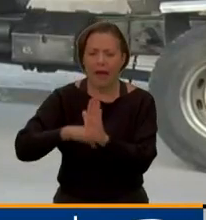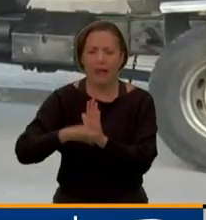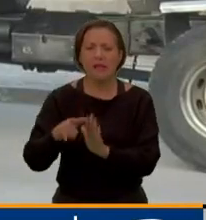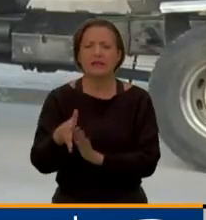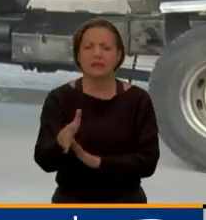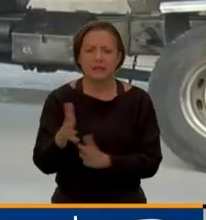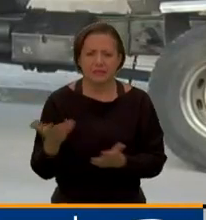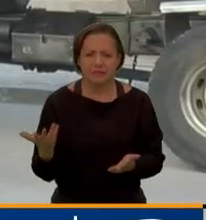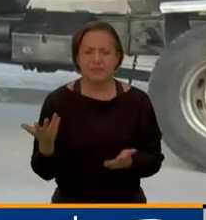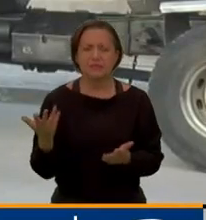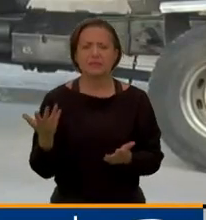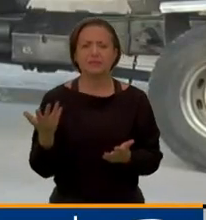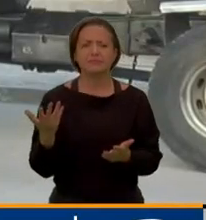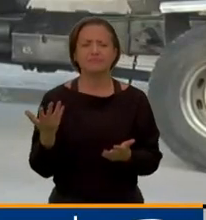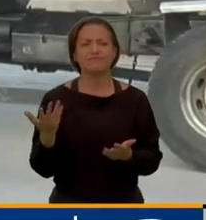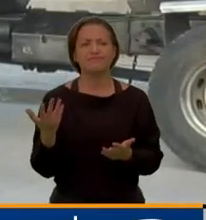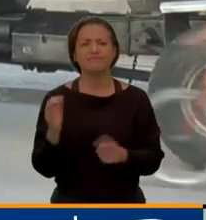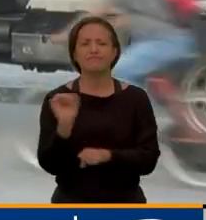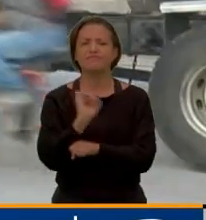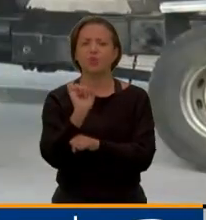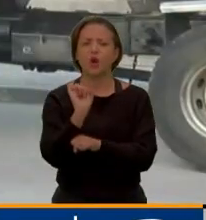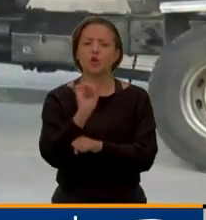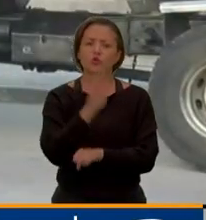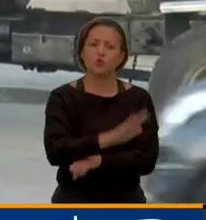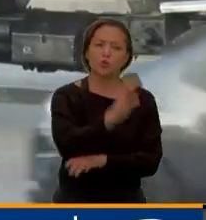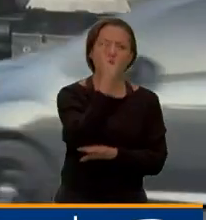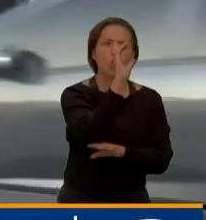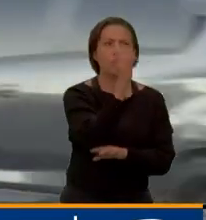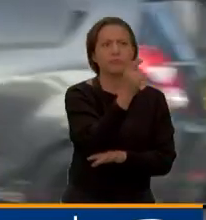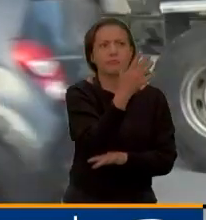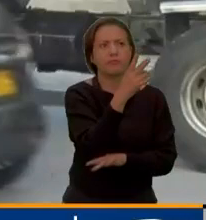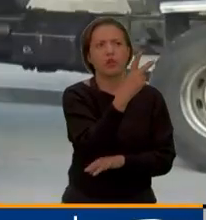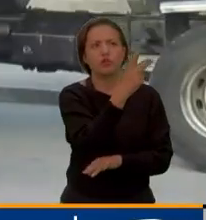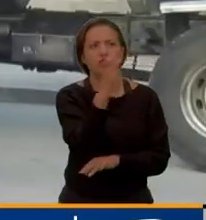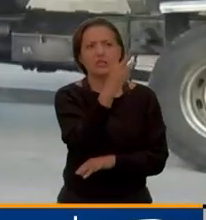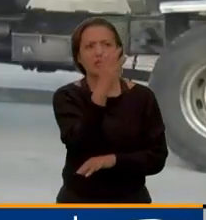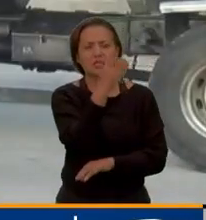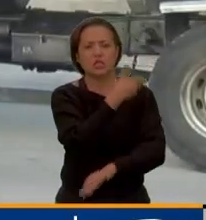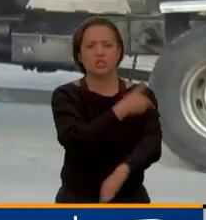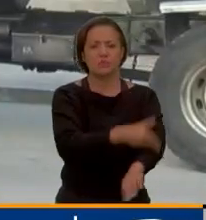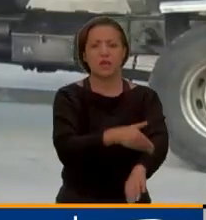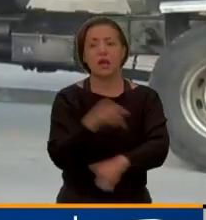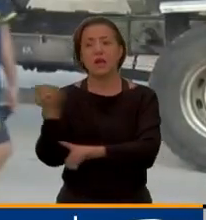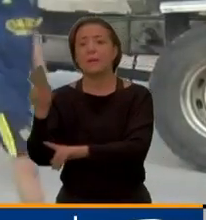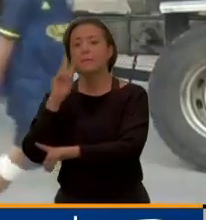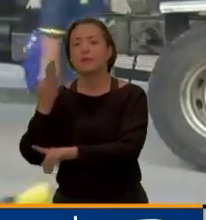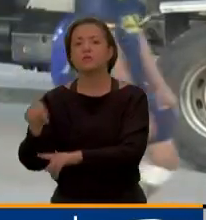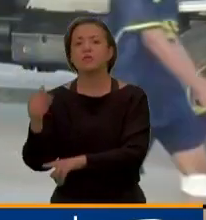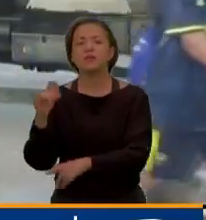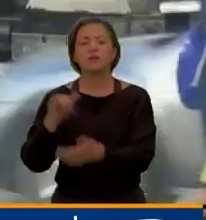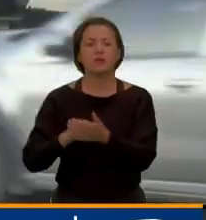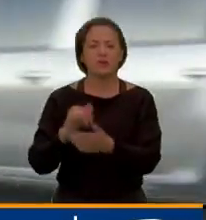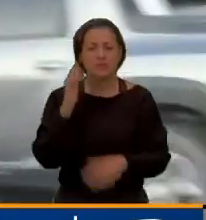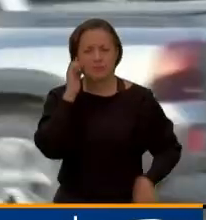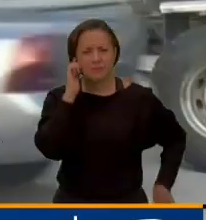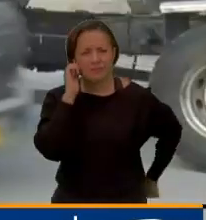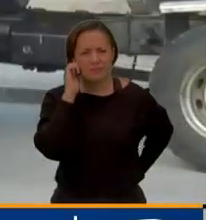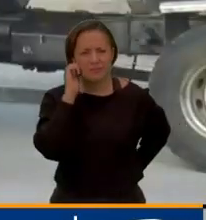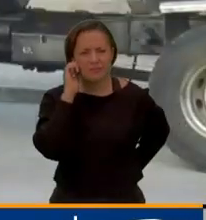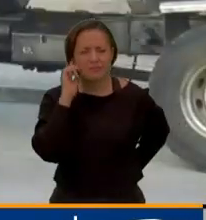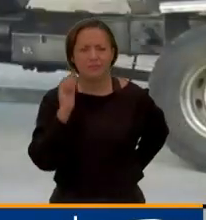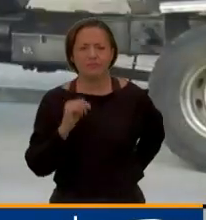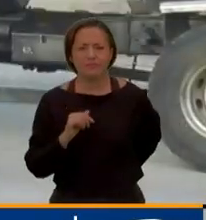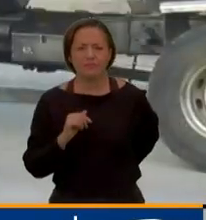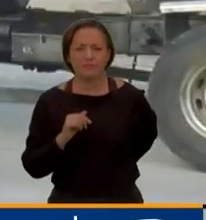decir? Porque un carro colombiano vale de 200, 300 millones de pesos, mientras que un carro aquí vale 100 millones de pesos, un carro